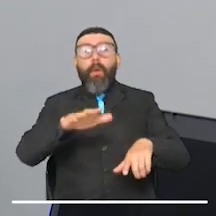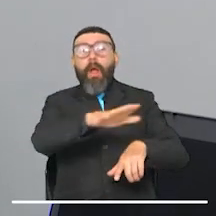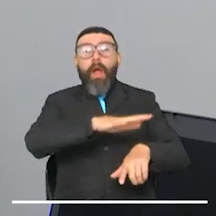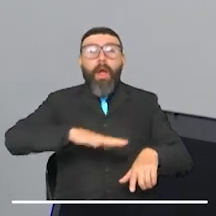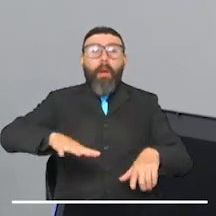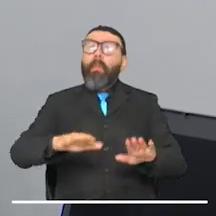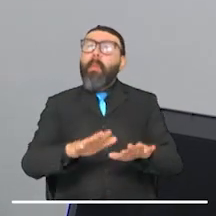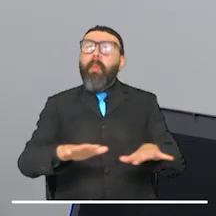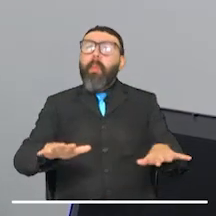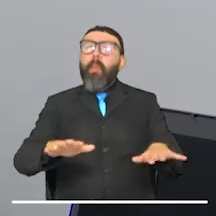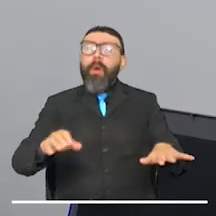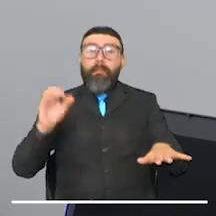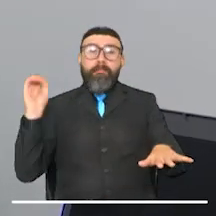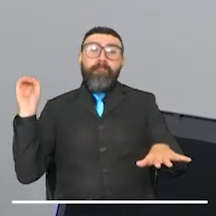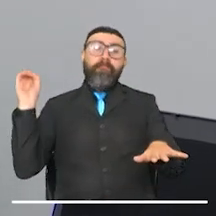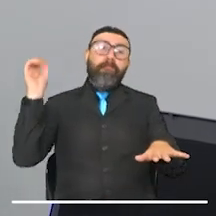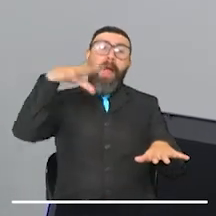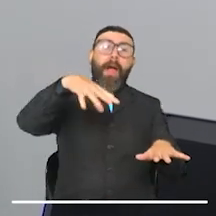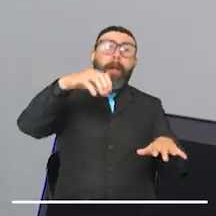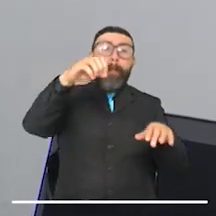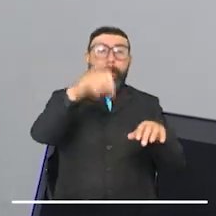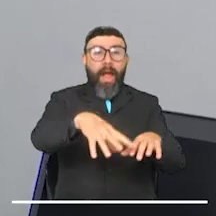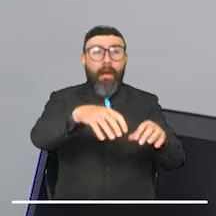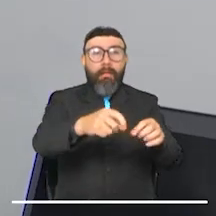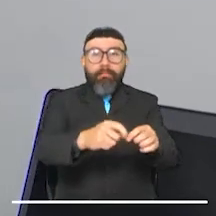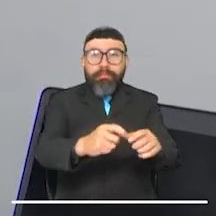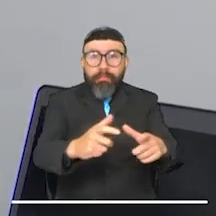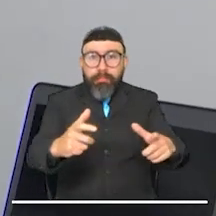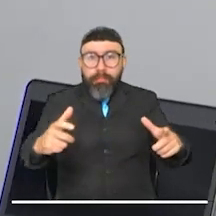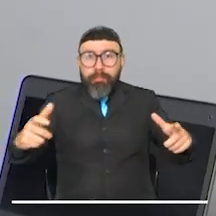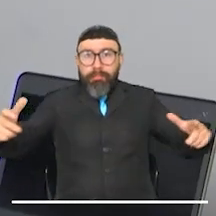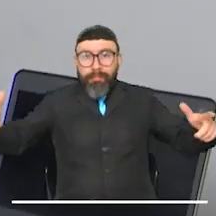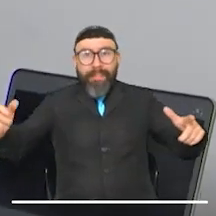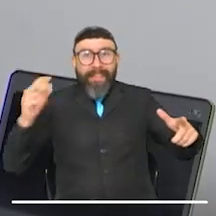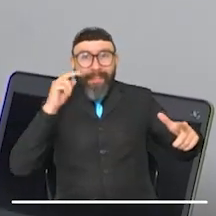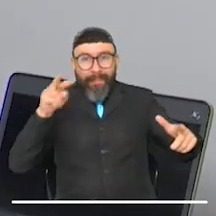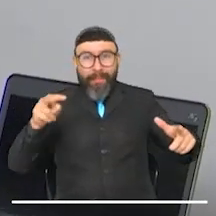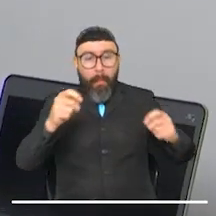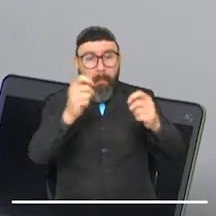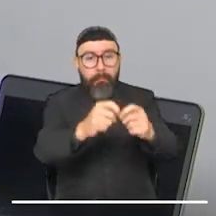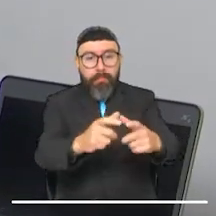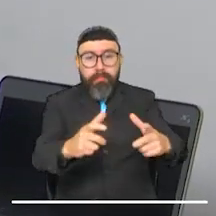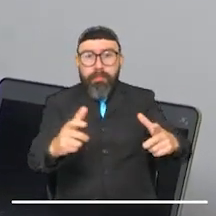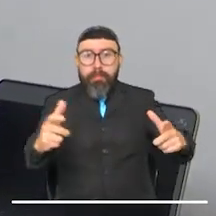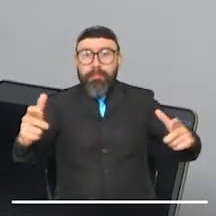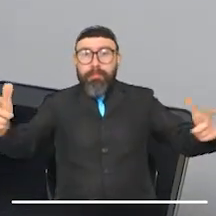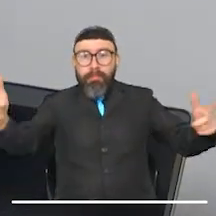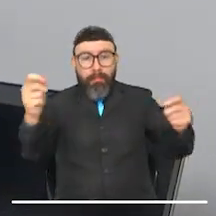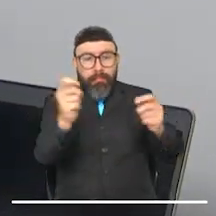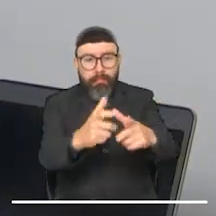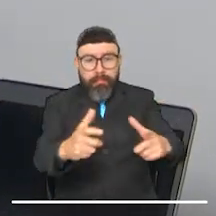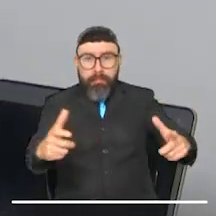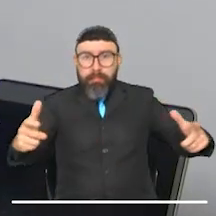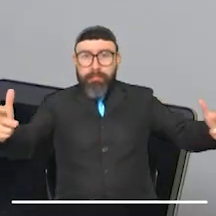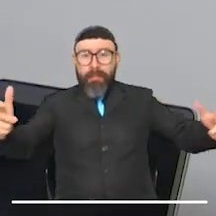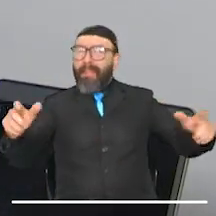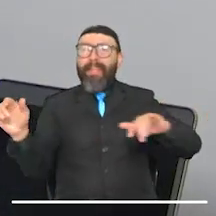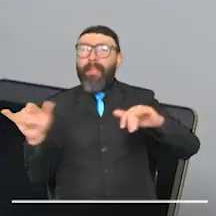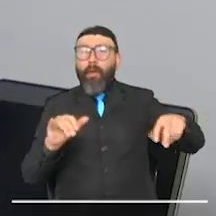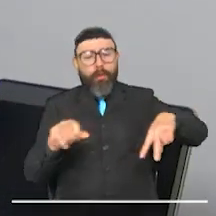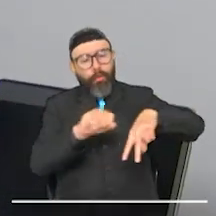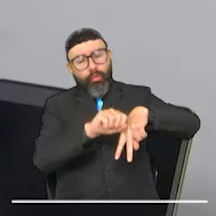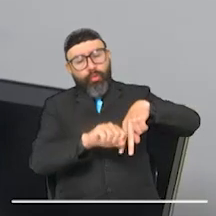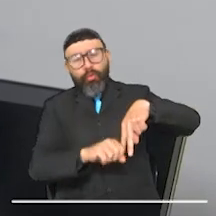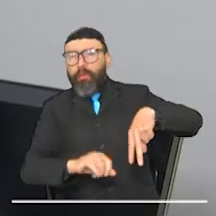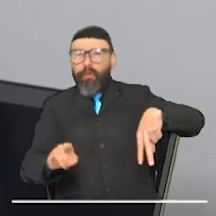ondas se van así entonces este aparatico tira ondas pero se llama ultrasonografía tiran